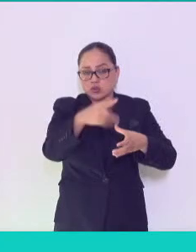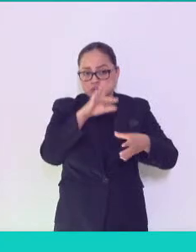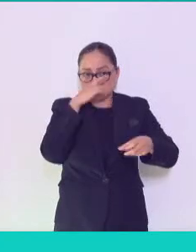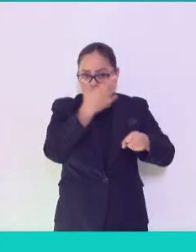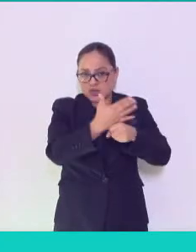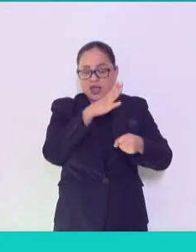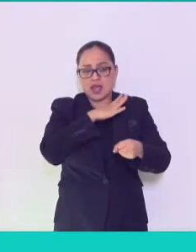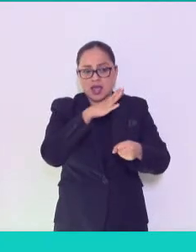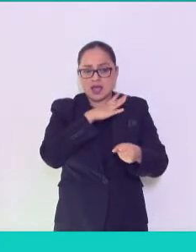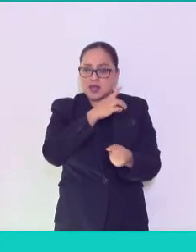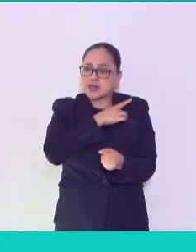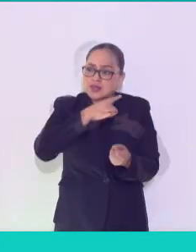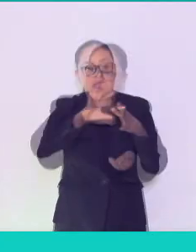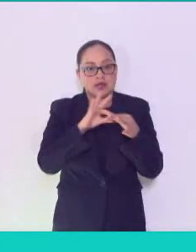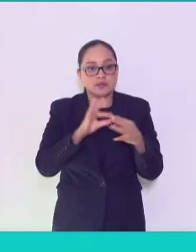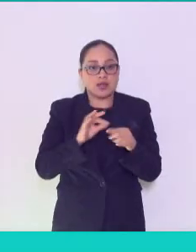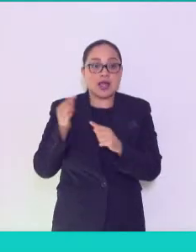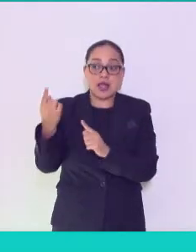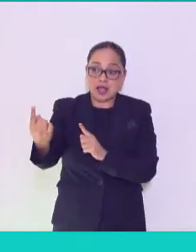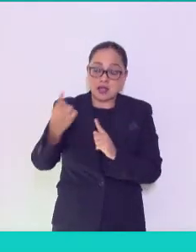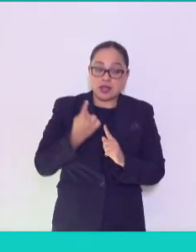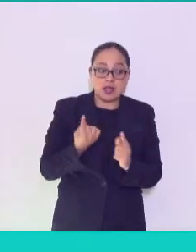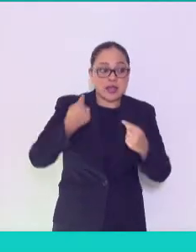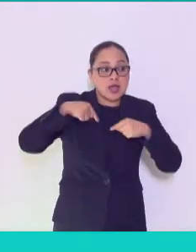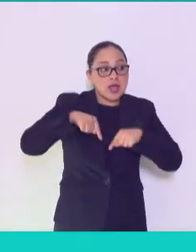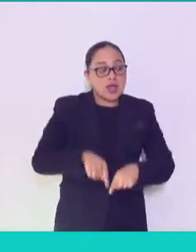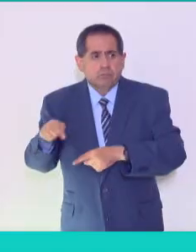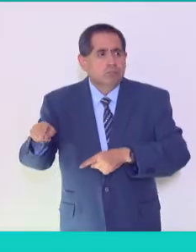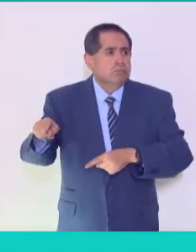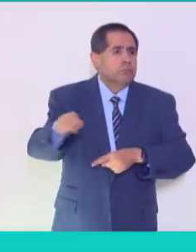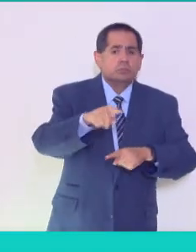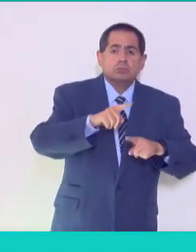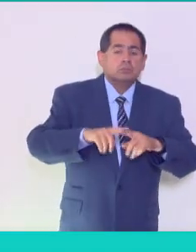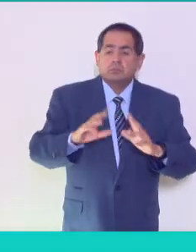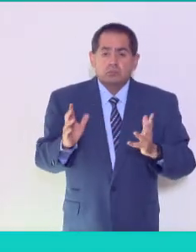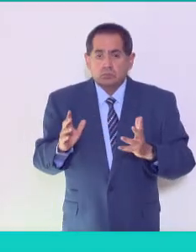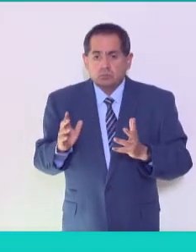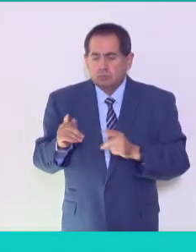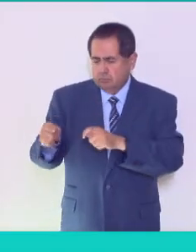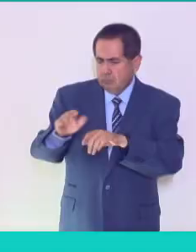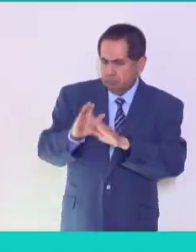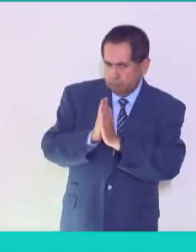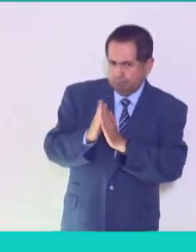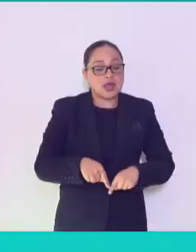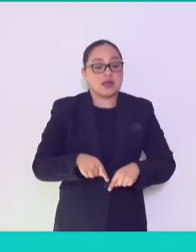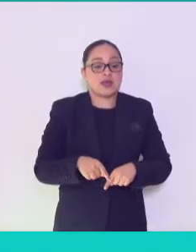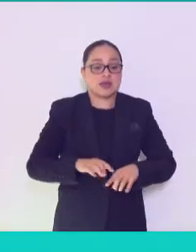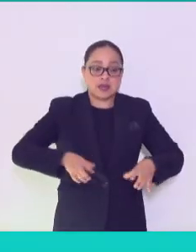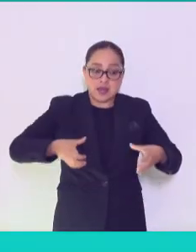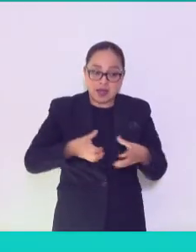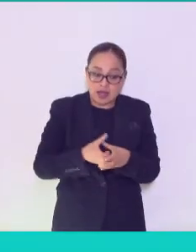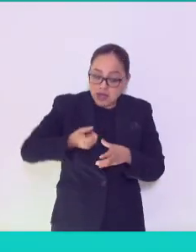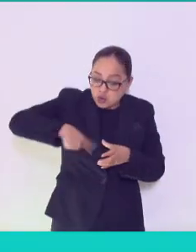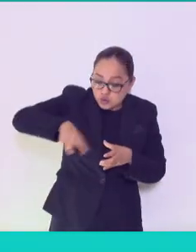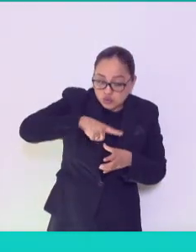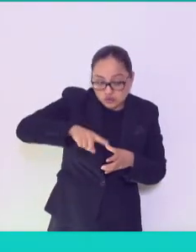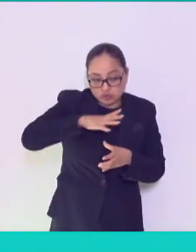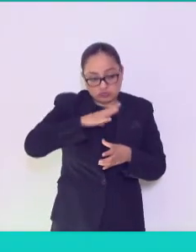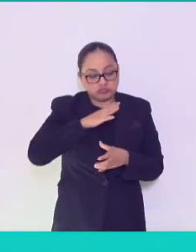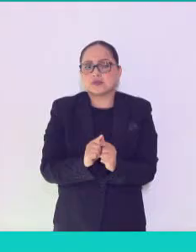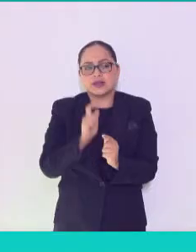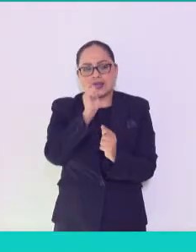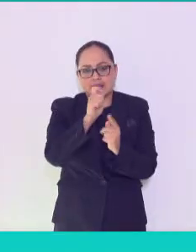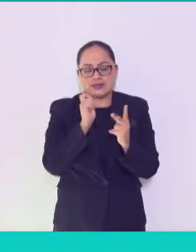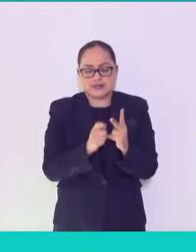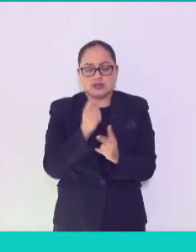ex trabajadores de luz y fuerza del centro al presentar el asunto ante el pleno el comisionado presidente francisco javier acuña llamas destacó la importancia del